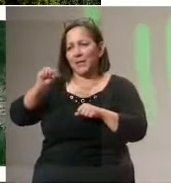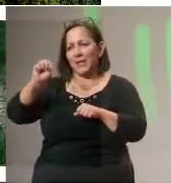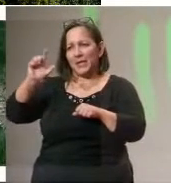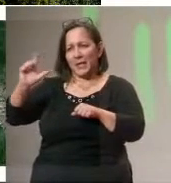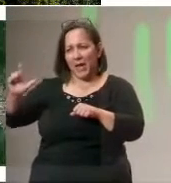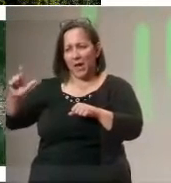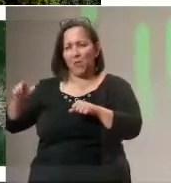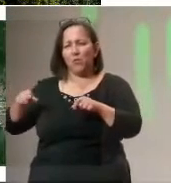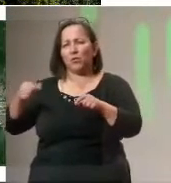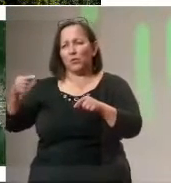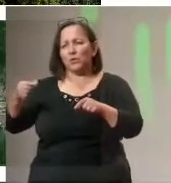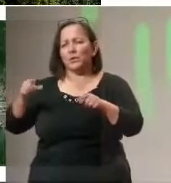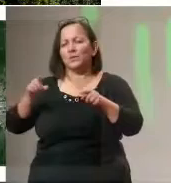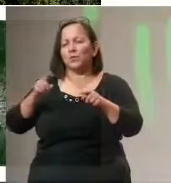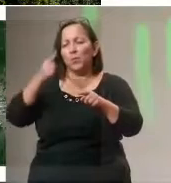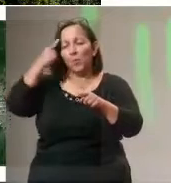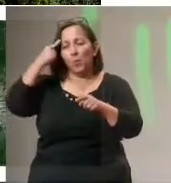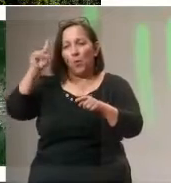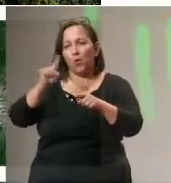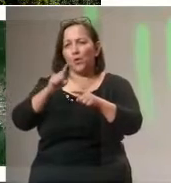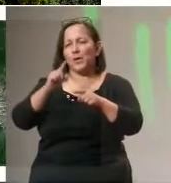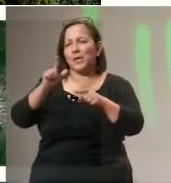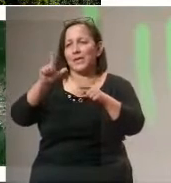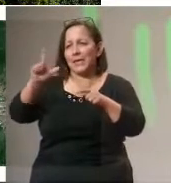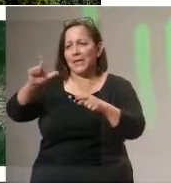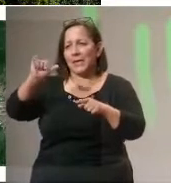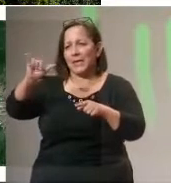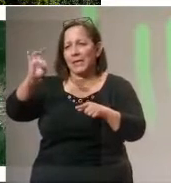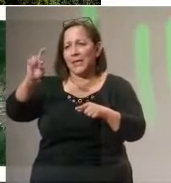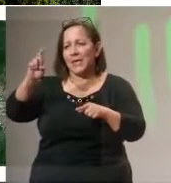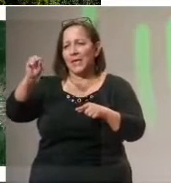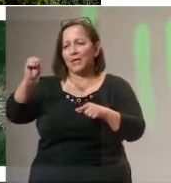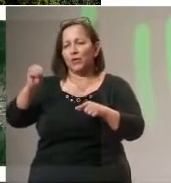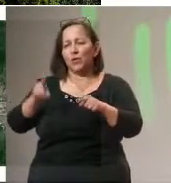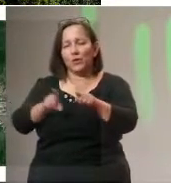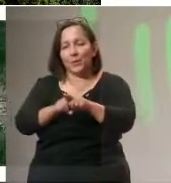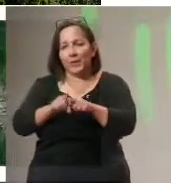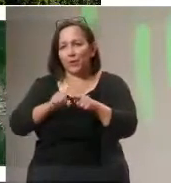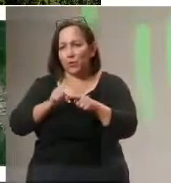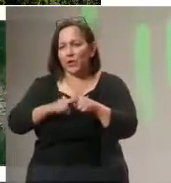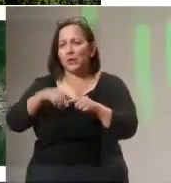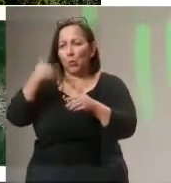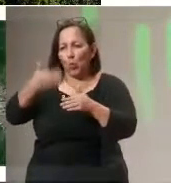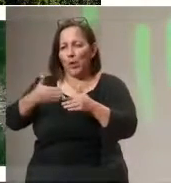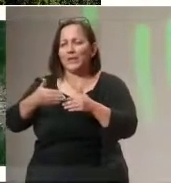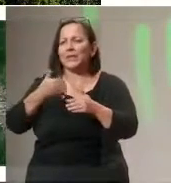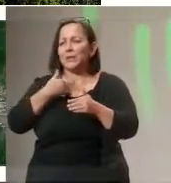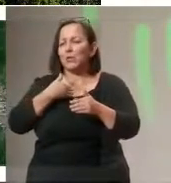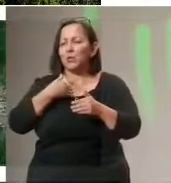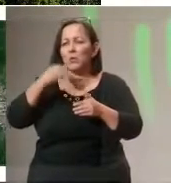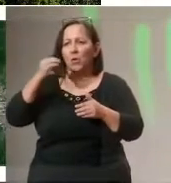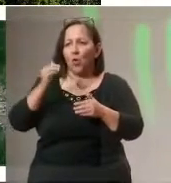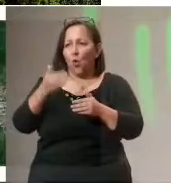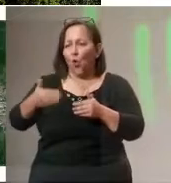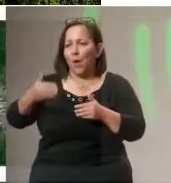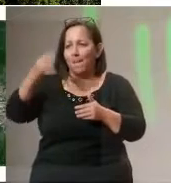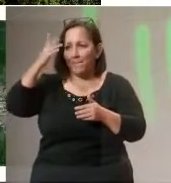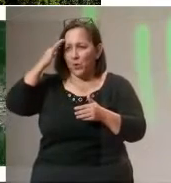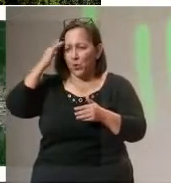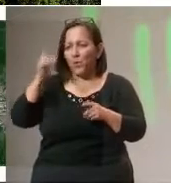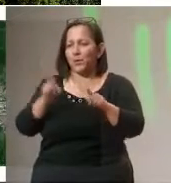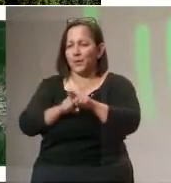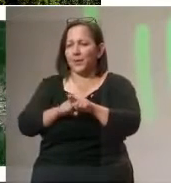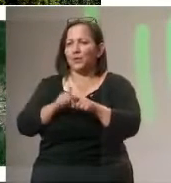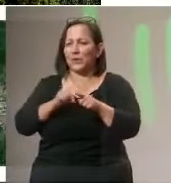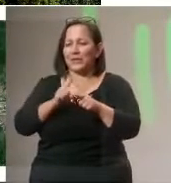un nivel de alerta como de 25 miligramos por litro y ya por encima de eso tenemos condiciones preocupantes. Entonces, en la mayoría de las muestras están por debajo de 10